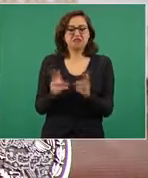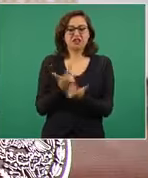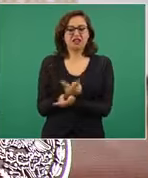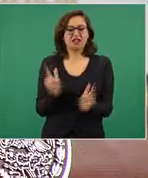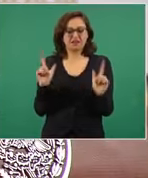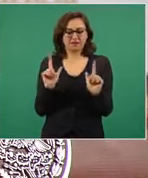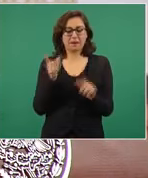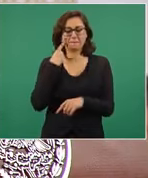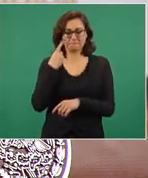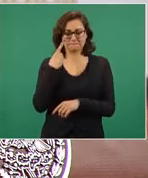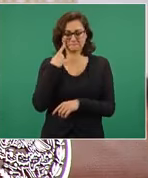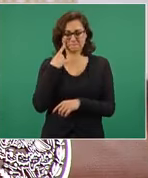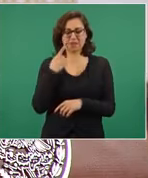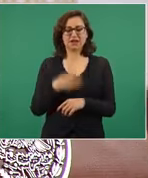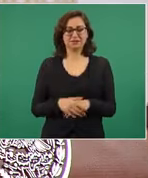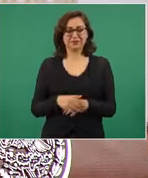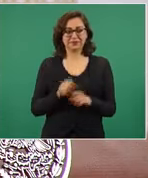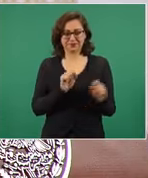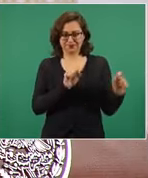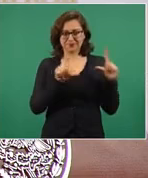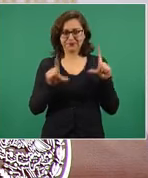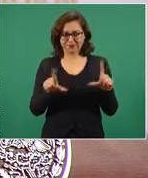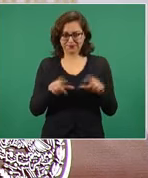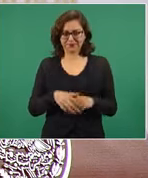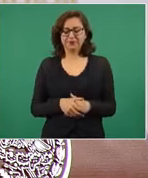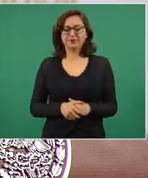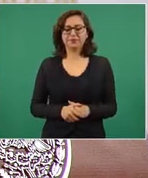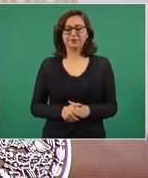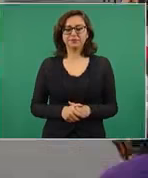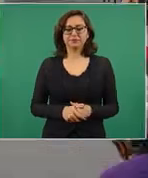Vamos viendo primero y luego les doy el dato.